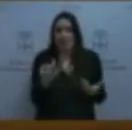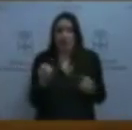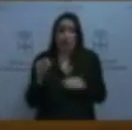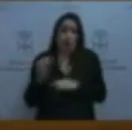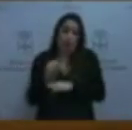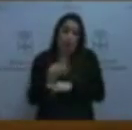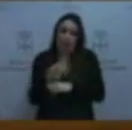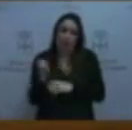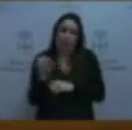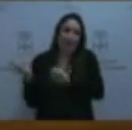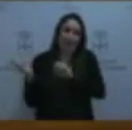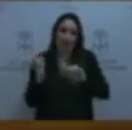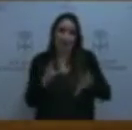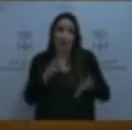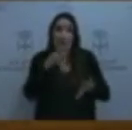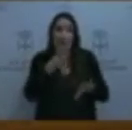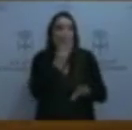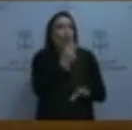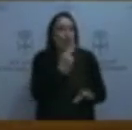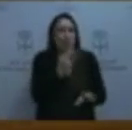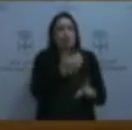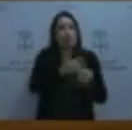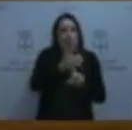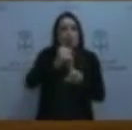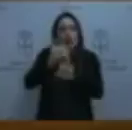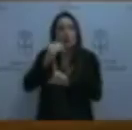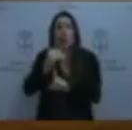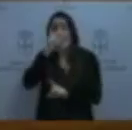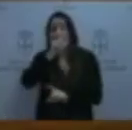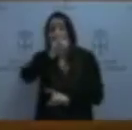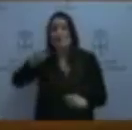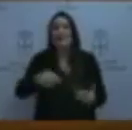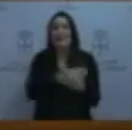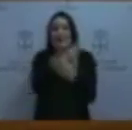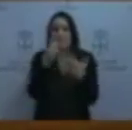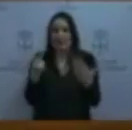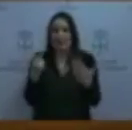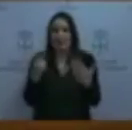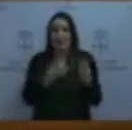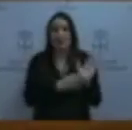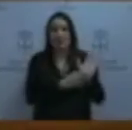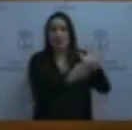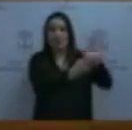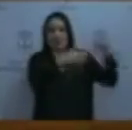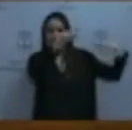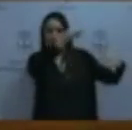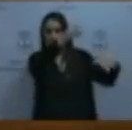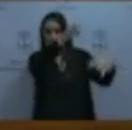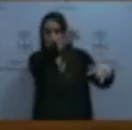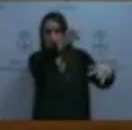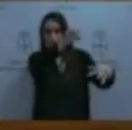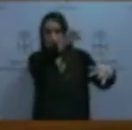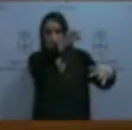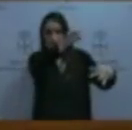subvención, con promesas de resolverla en el año 2017. Aquí traigo una hoja de